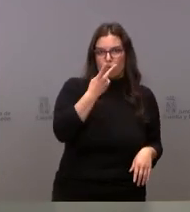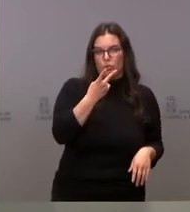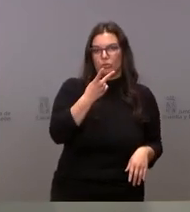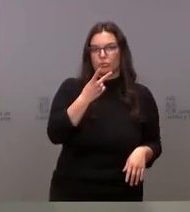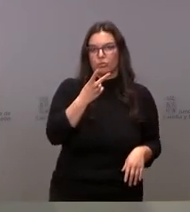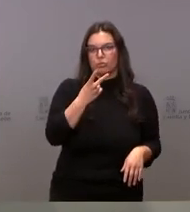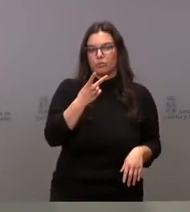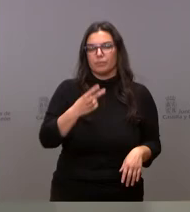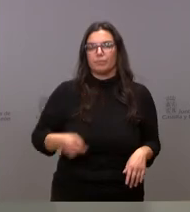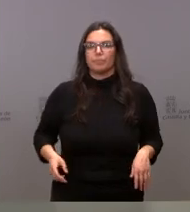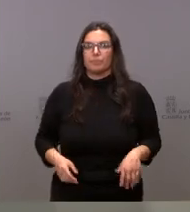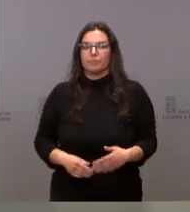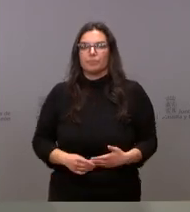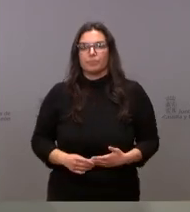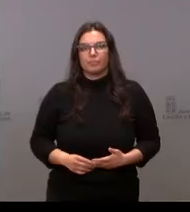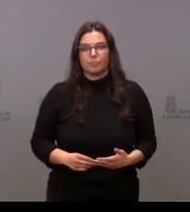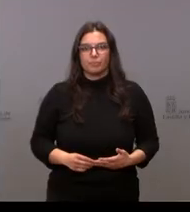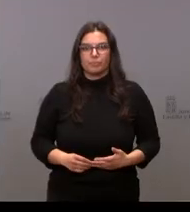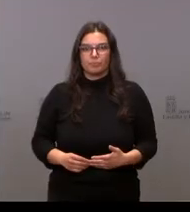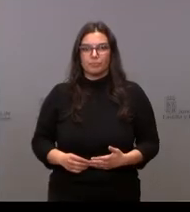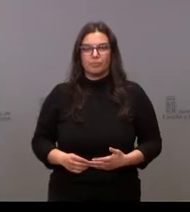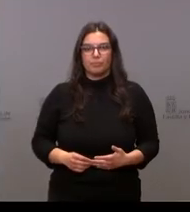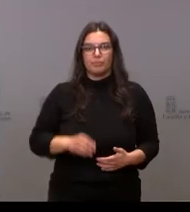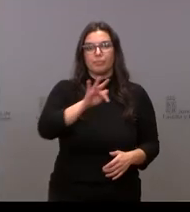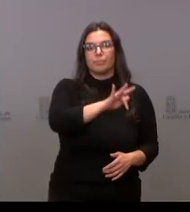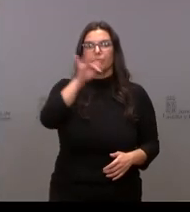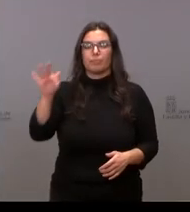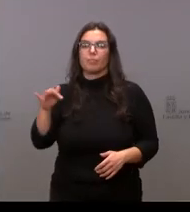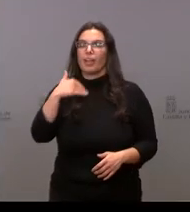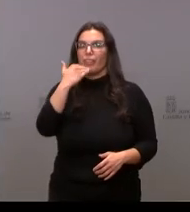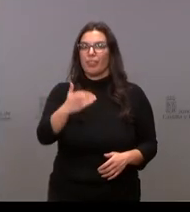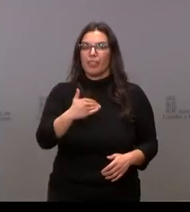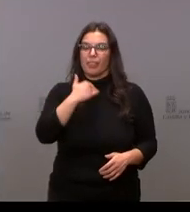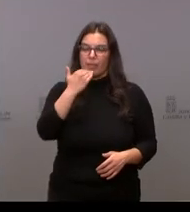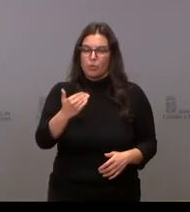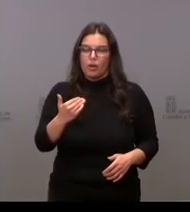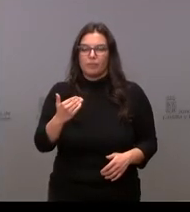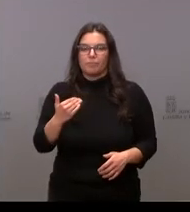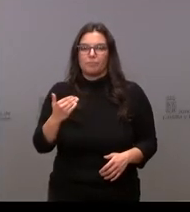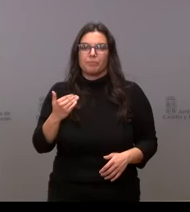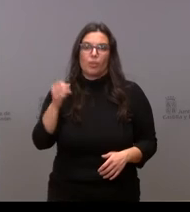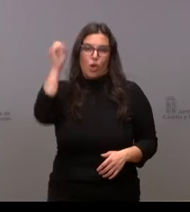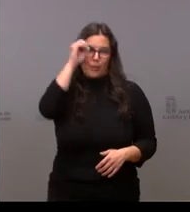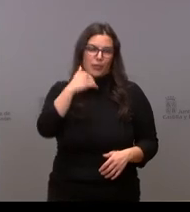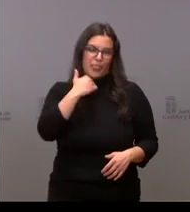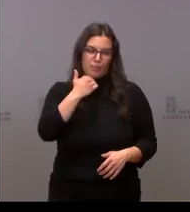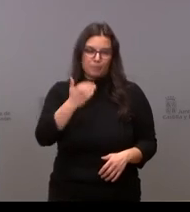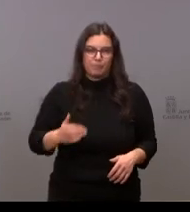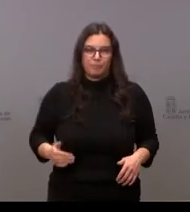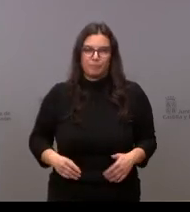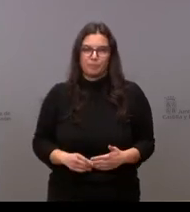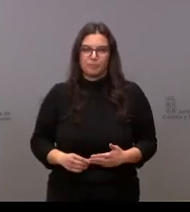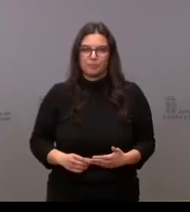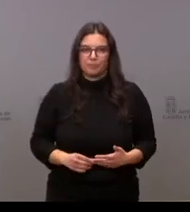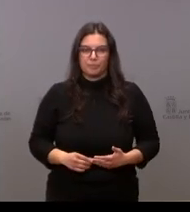efectos que usted señalaba en zamora como es habitual tenemos a carlos gil de la opinión adelante